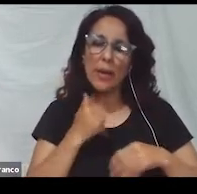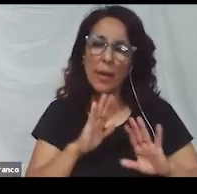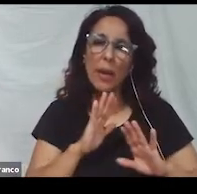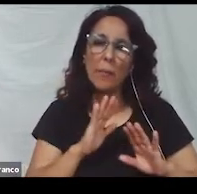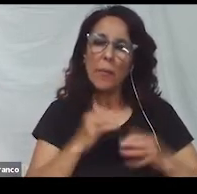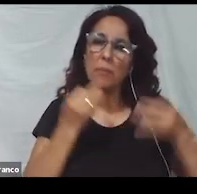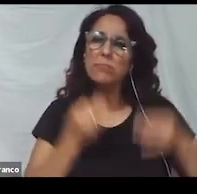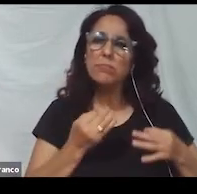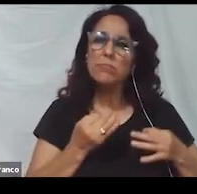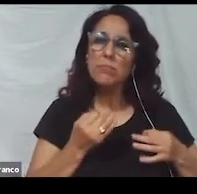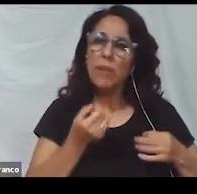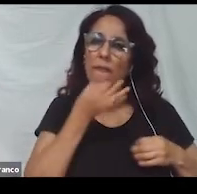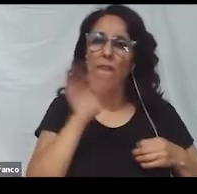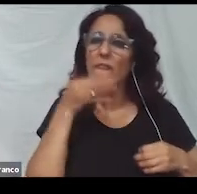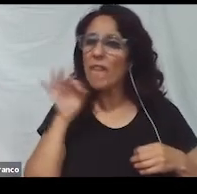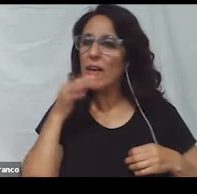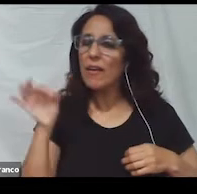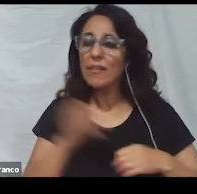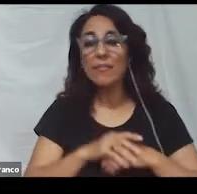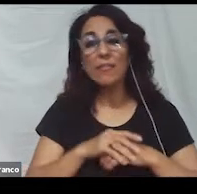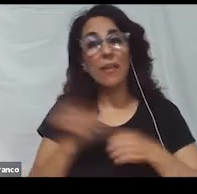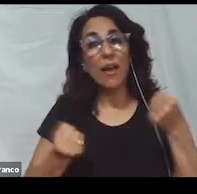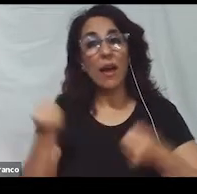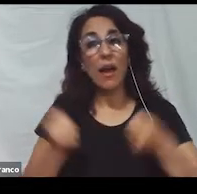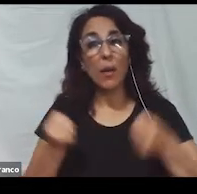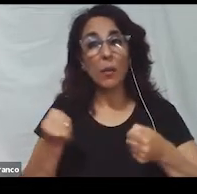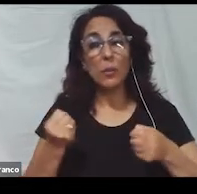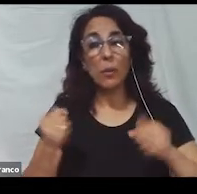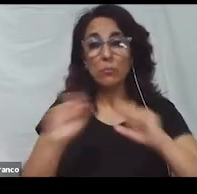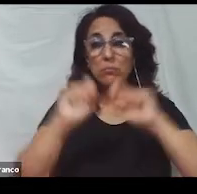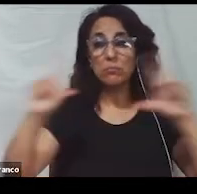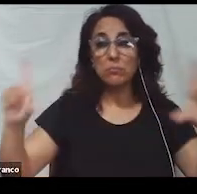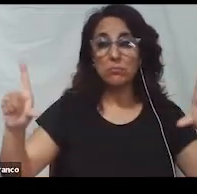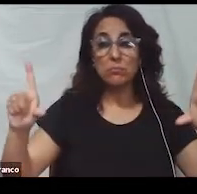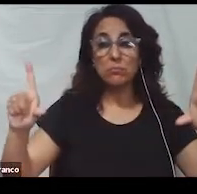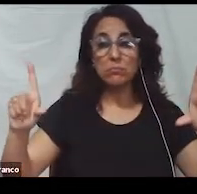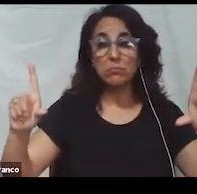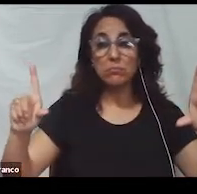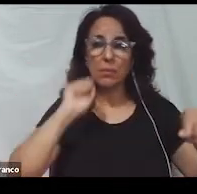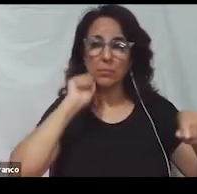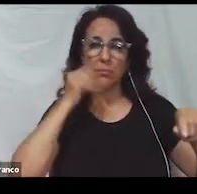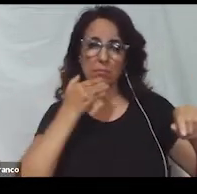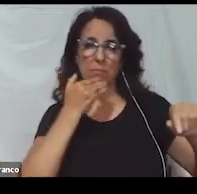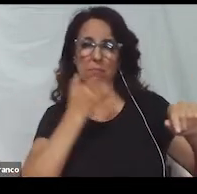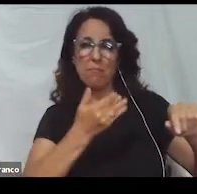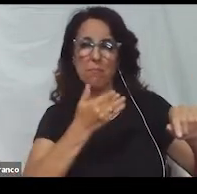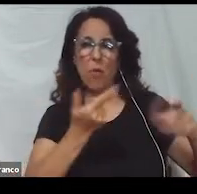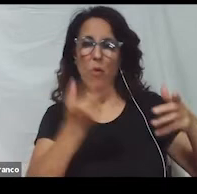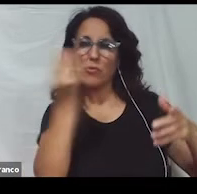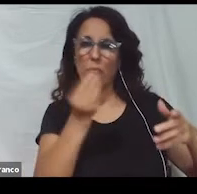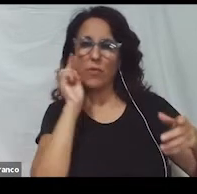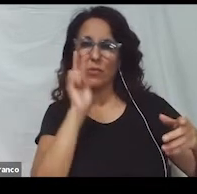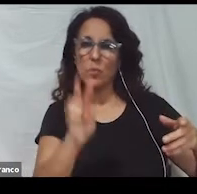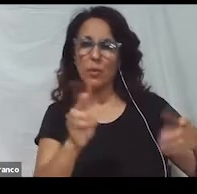es cuando tienen una web que vende autos. Entonces el auto se ve en un dibujo en 3D, hermosísimo